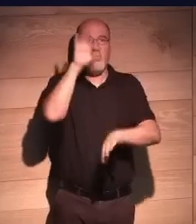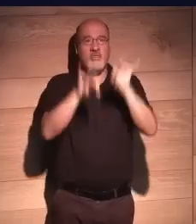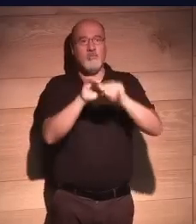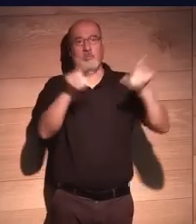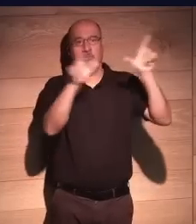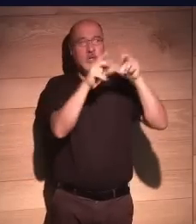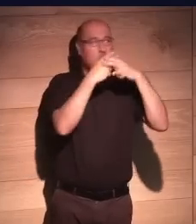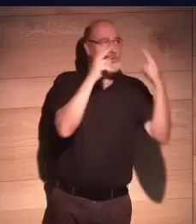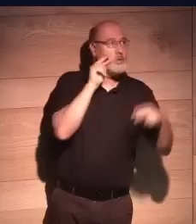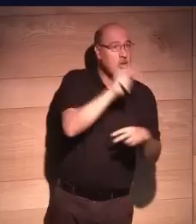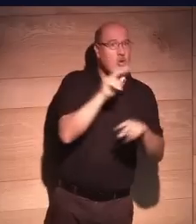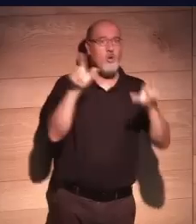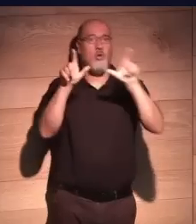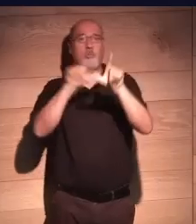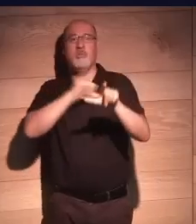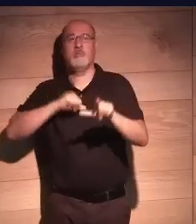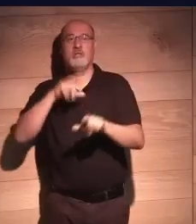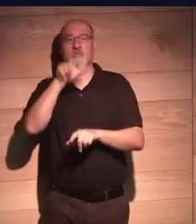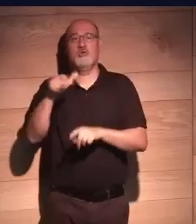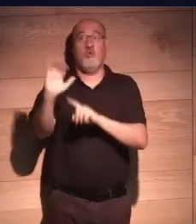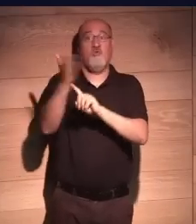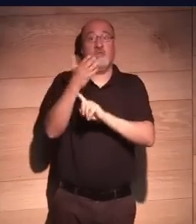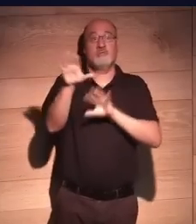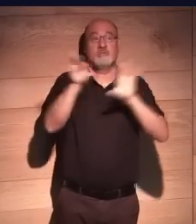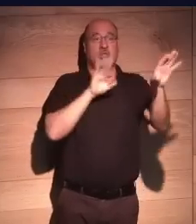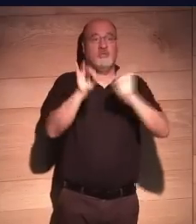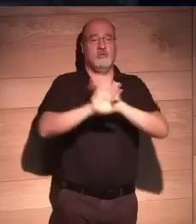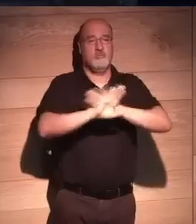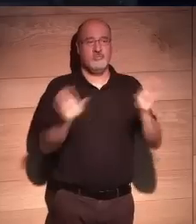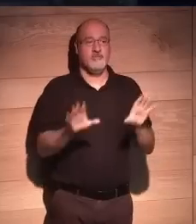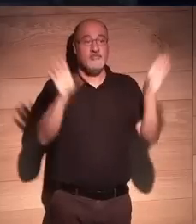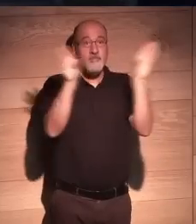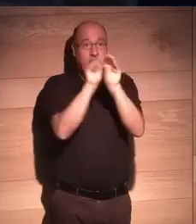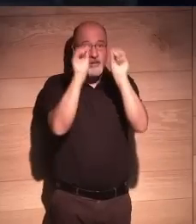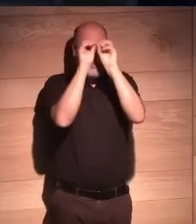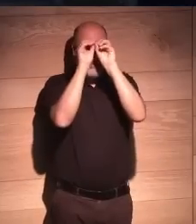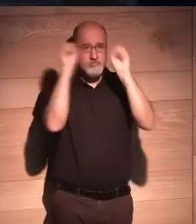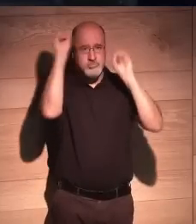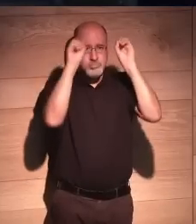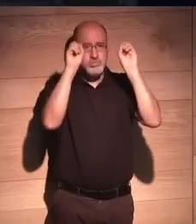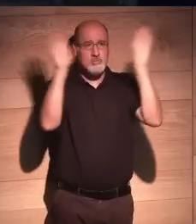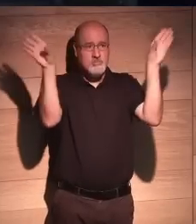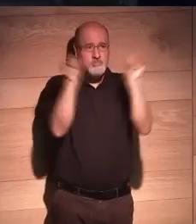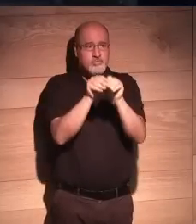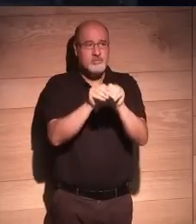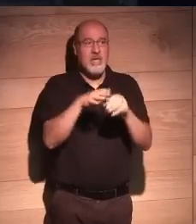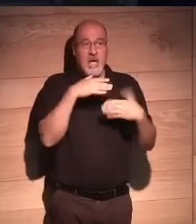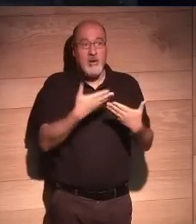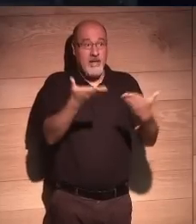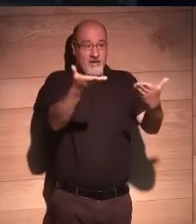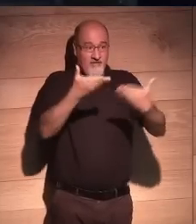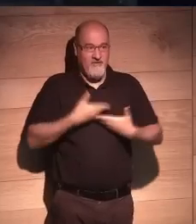consumimos lo que nos ofrecen o no lo consumimos. Con estas reflexiones nos quedamos. Yo les invito a